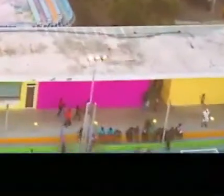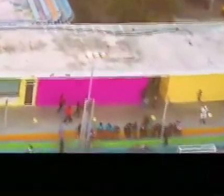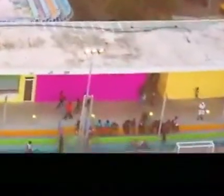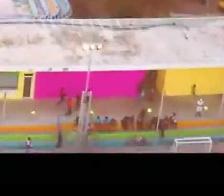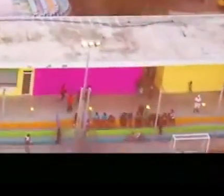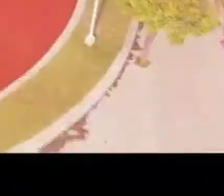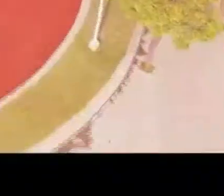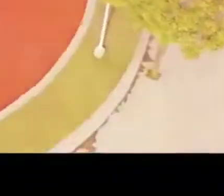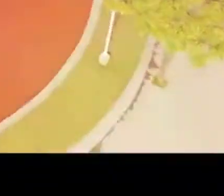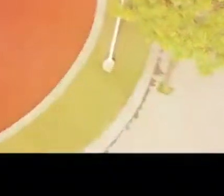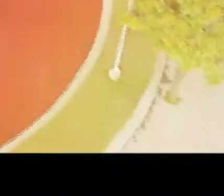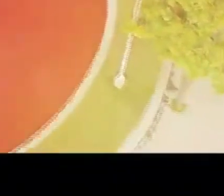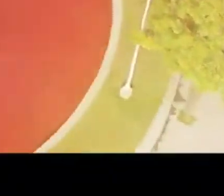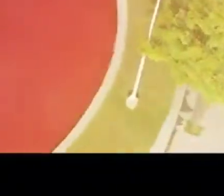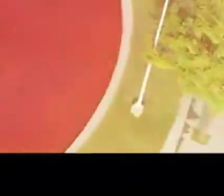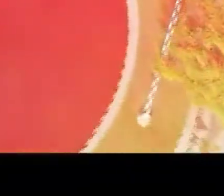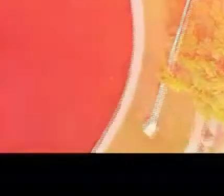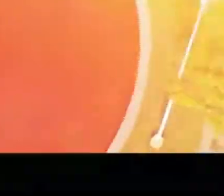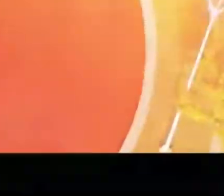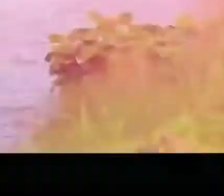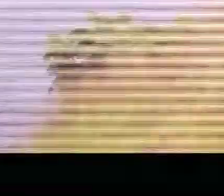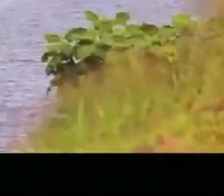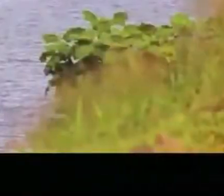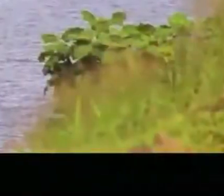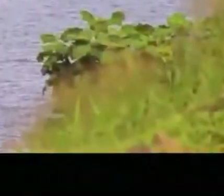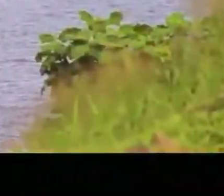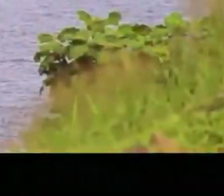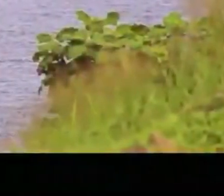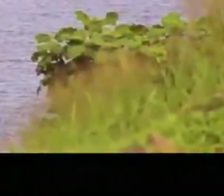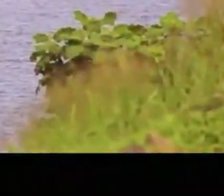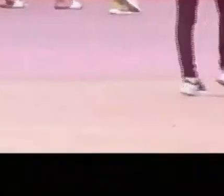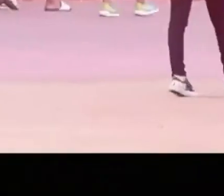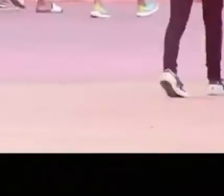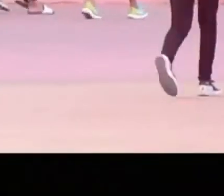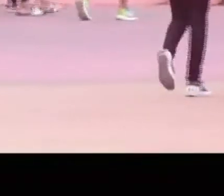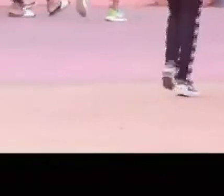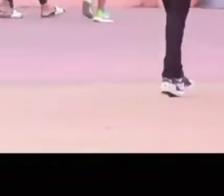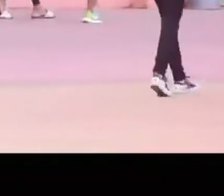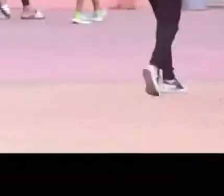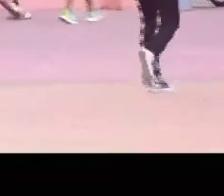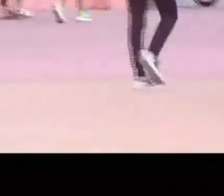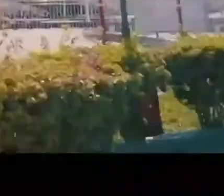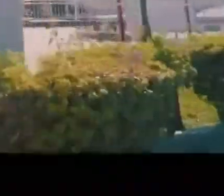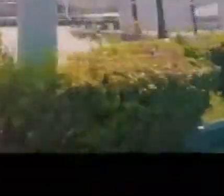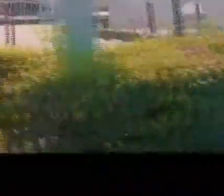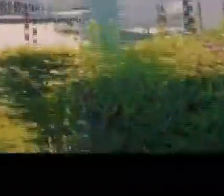Destinos novedosos y atractivos. Comienza tu recorrido en el Puerto